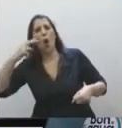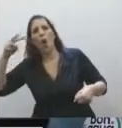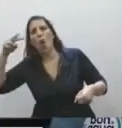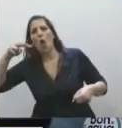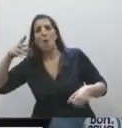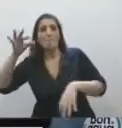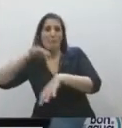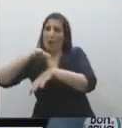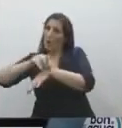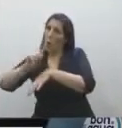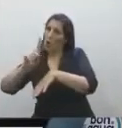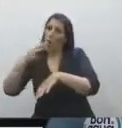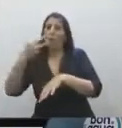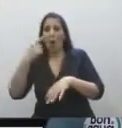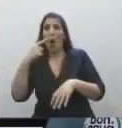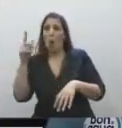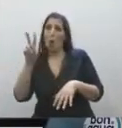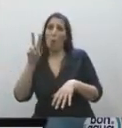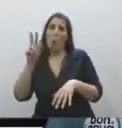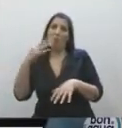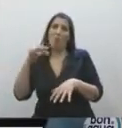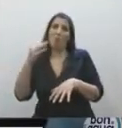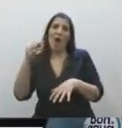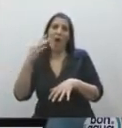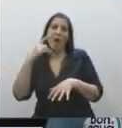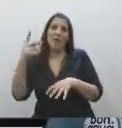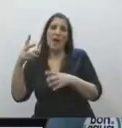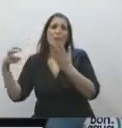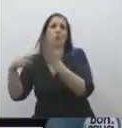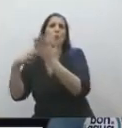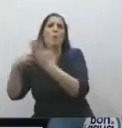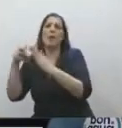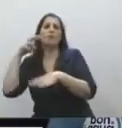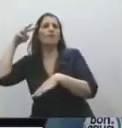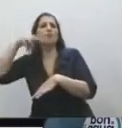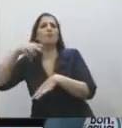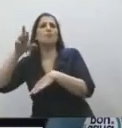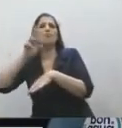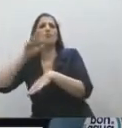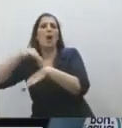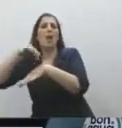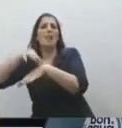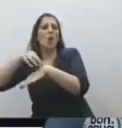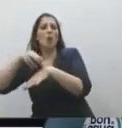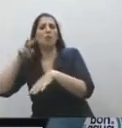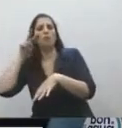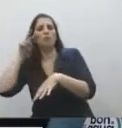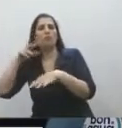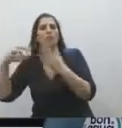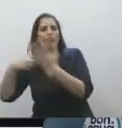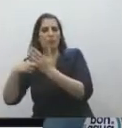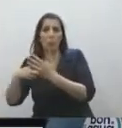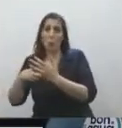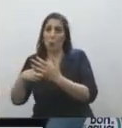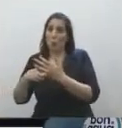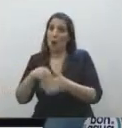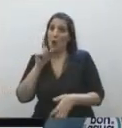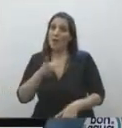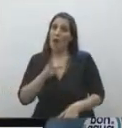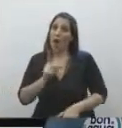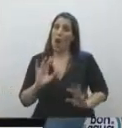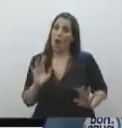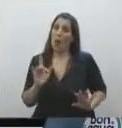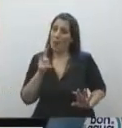eslogan de la pobreza cero, el eslogan de que voy a respetar lo que define el Congreso, y después cuando uno vea